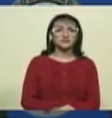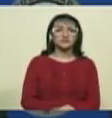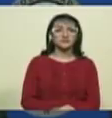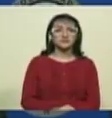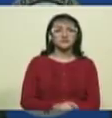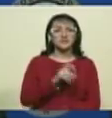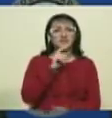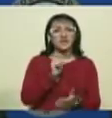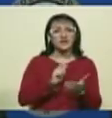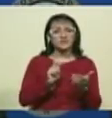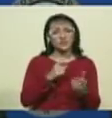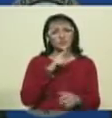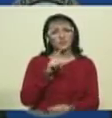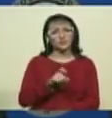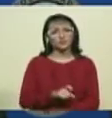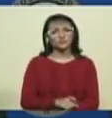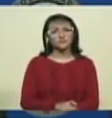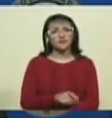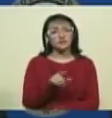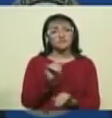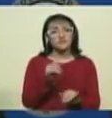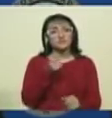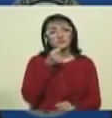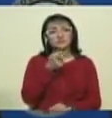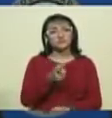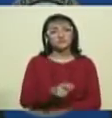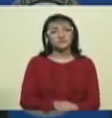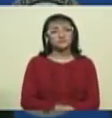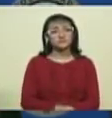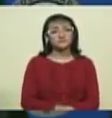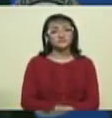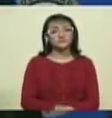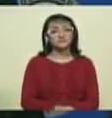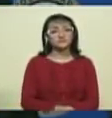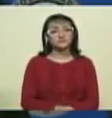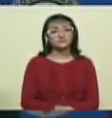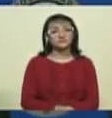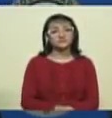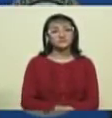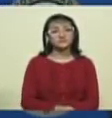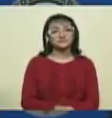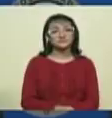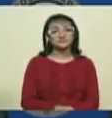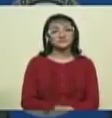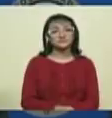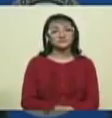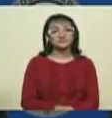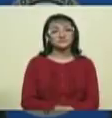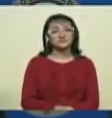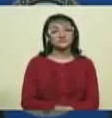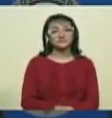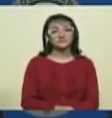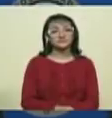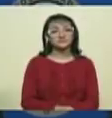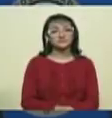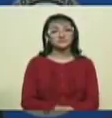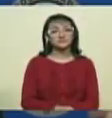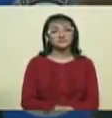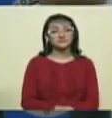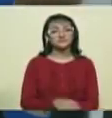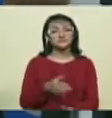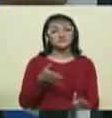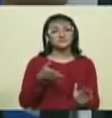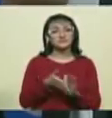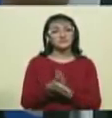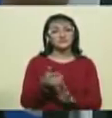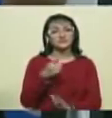escribió? Lo relata él mismo, todas las torturas. Imagínate tú. Que sufrió. ¿Qué tiene que decir sobre la deuda? Que